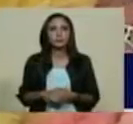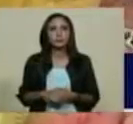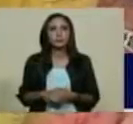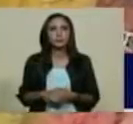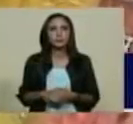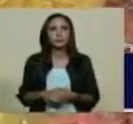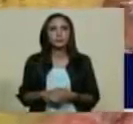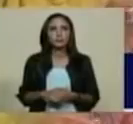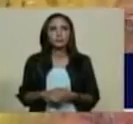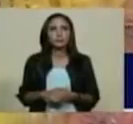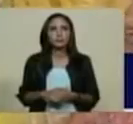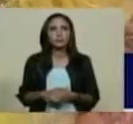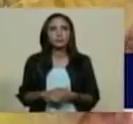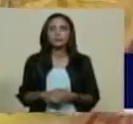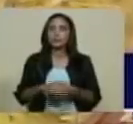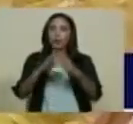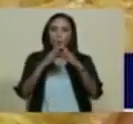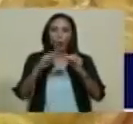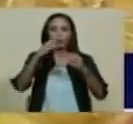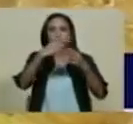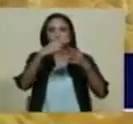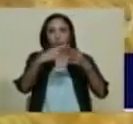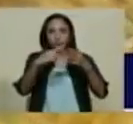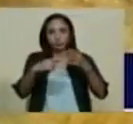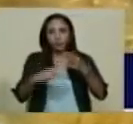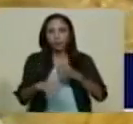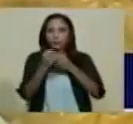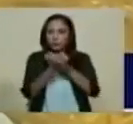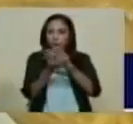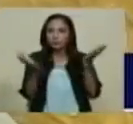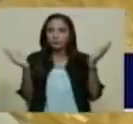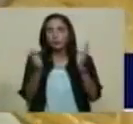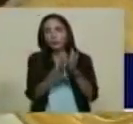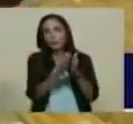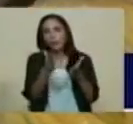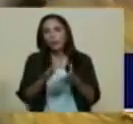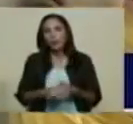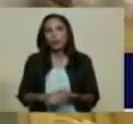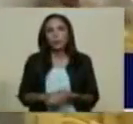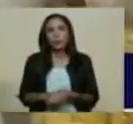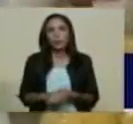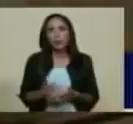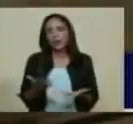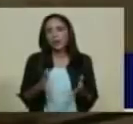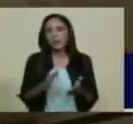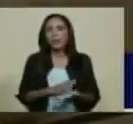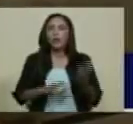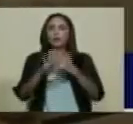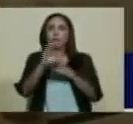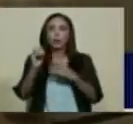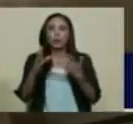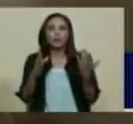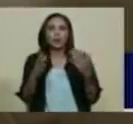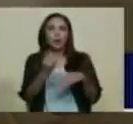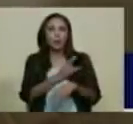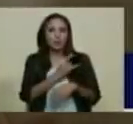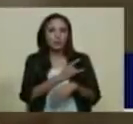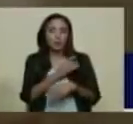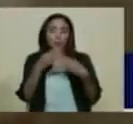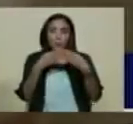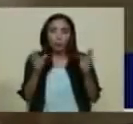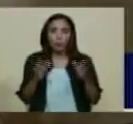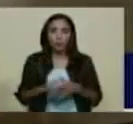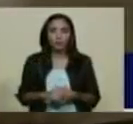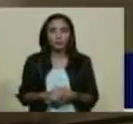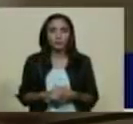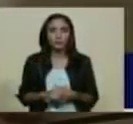estos productos van a ser distribuidos en aproximadamente más de 50 universidades públicas, las